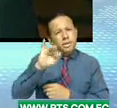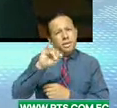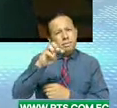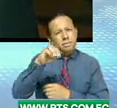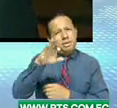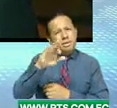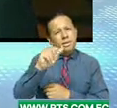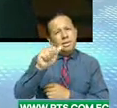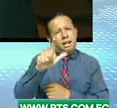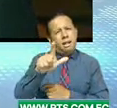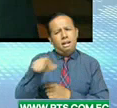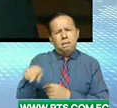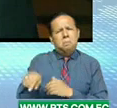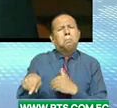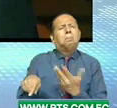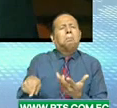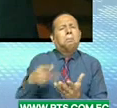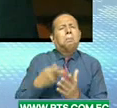Guayaquil? Coméntanos.